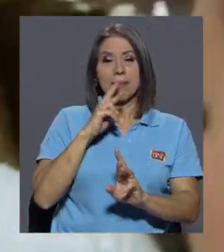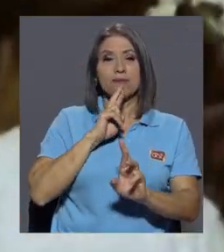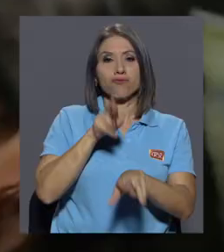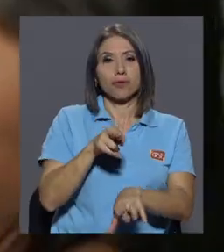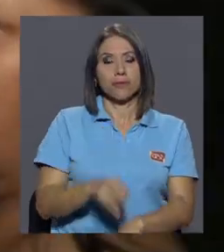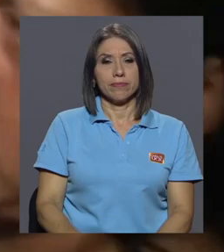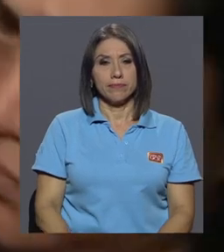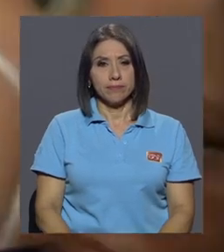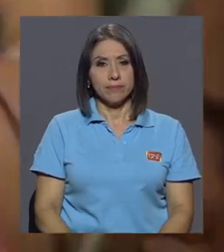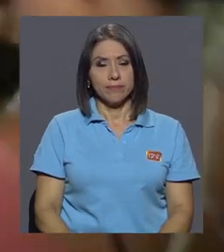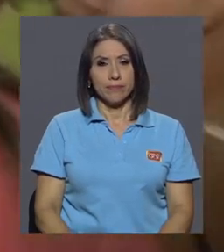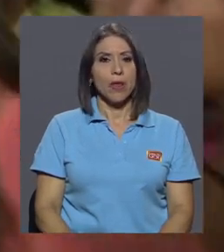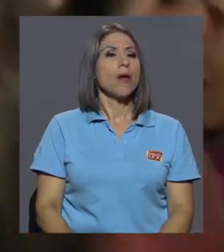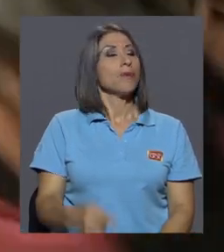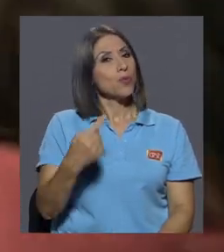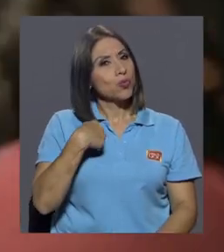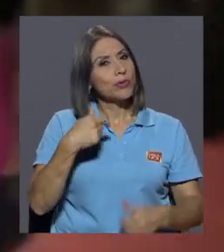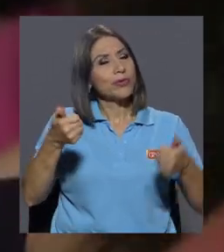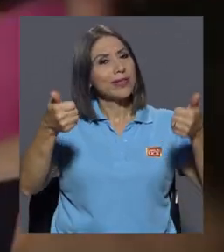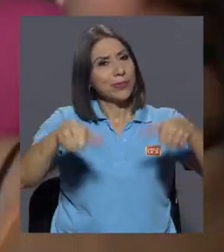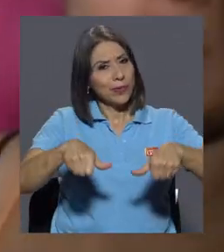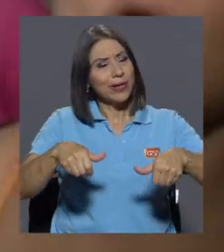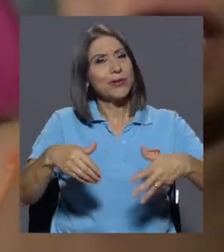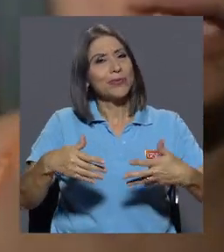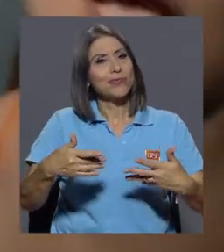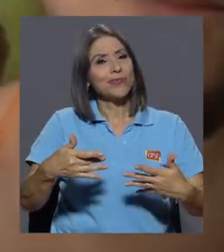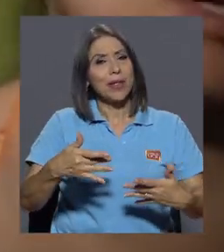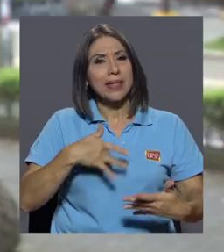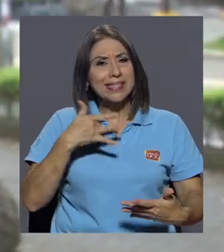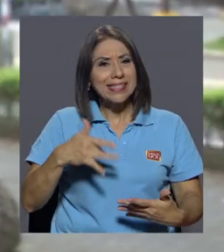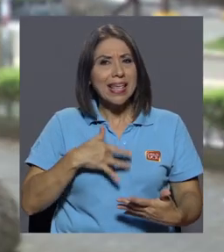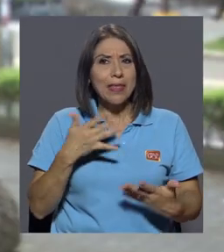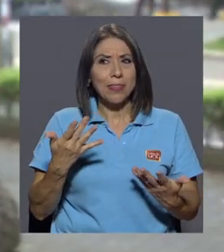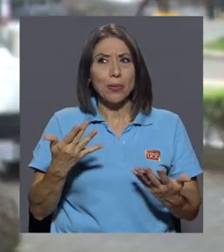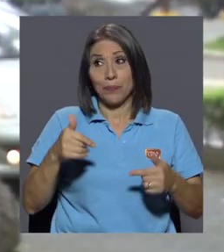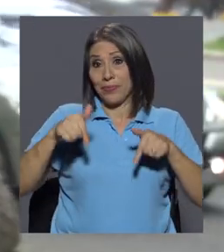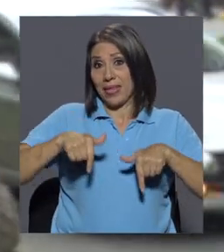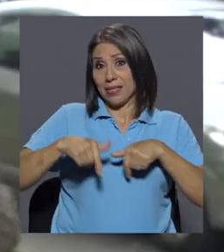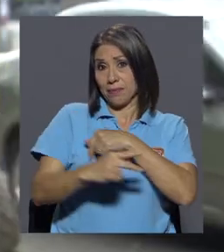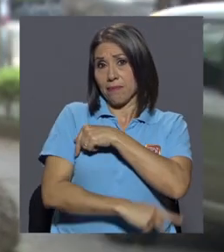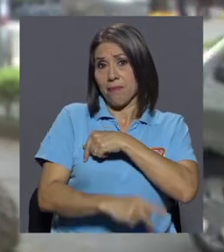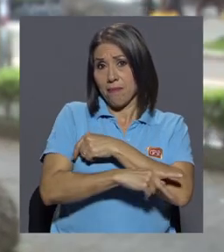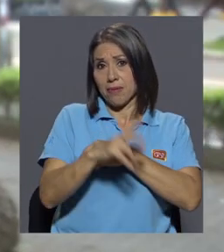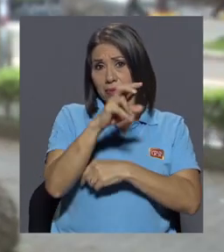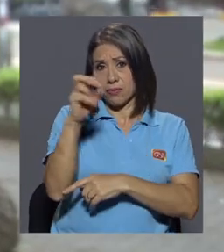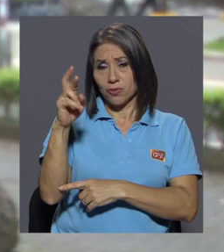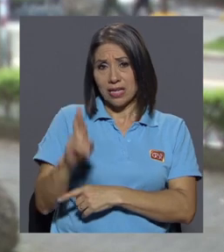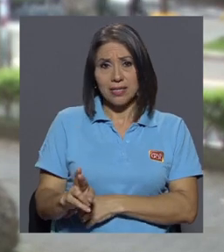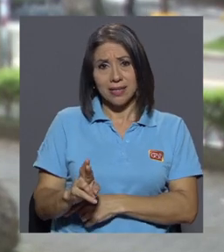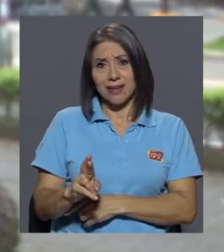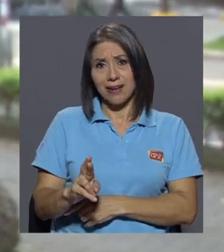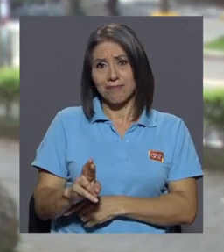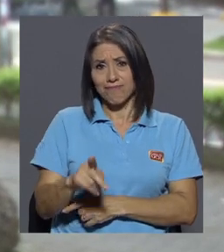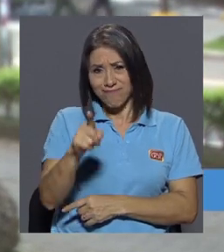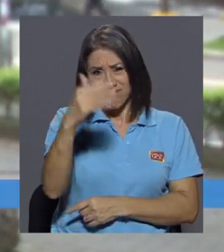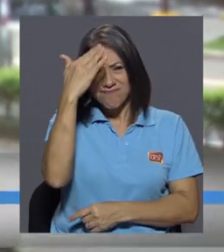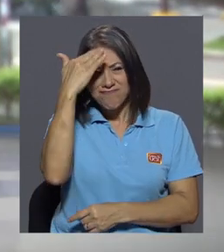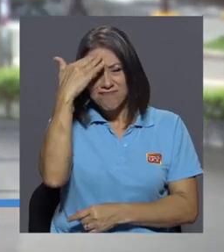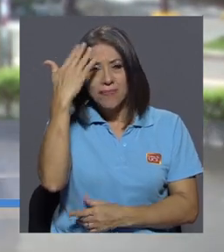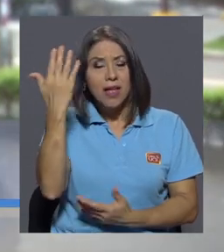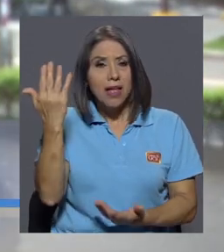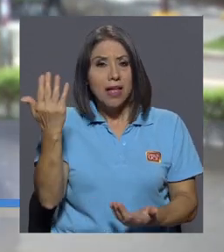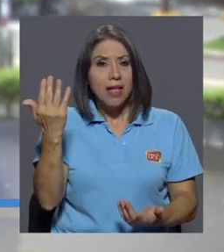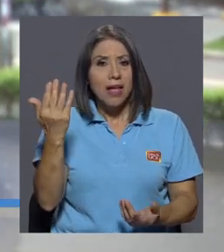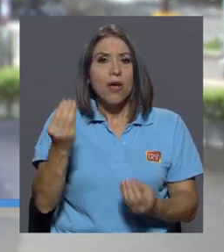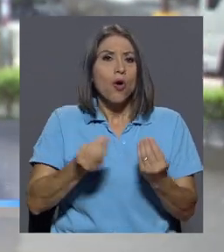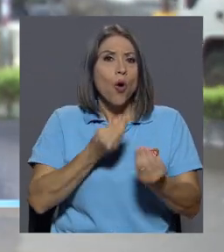reacciones. Estoy de acuerdo porque siento que, al menos en este país, en Costa Rica, bueno, para nadie es un secreto